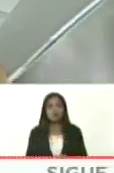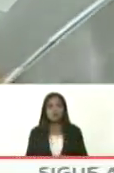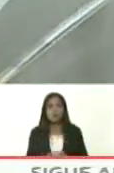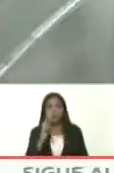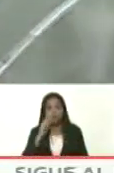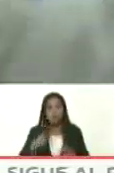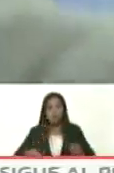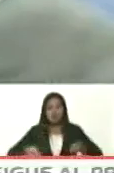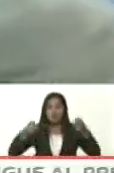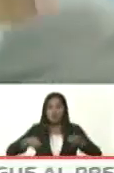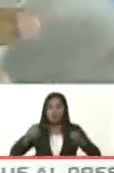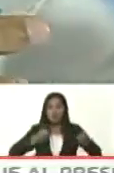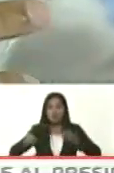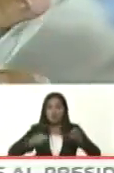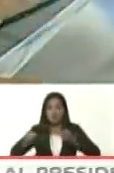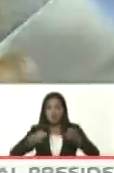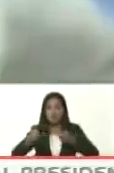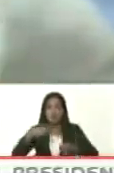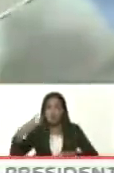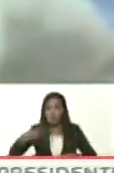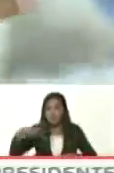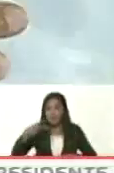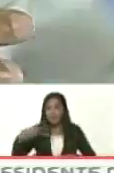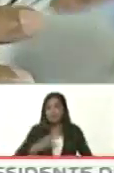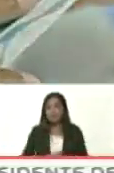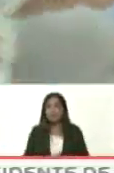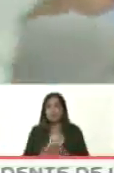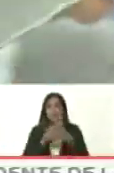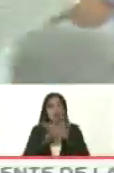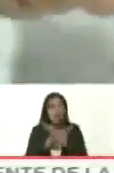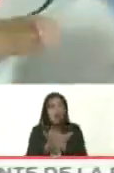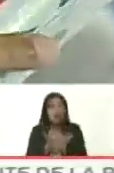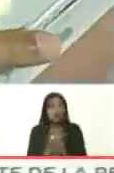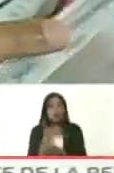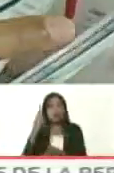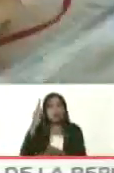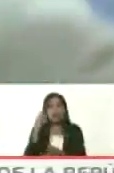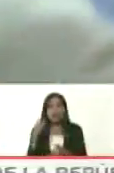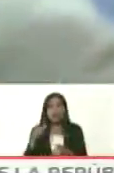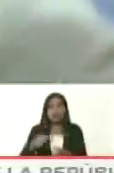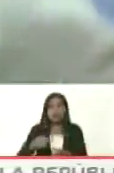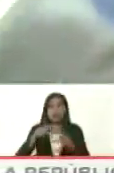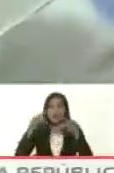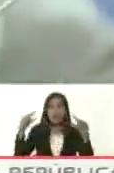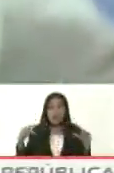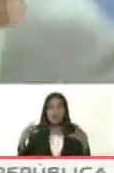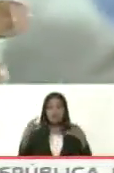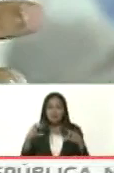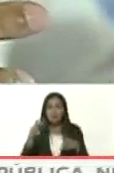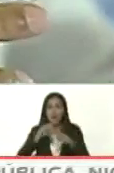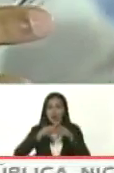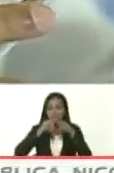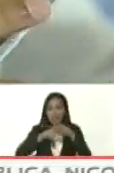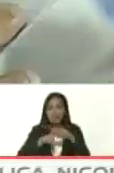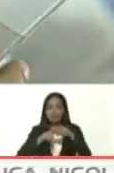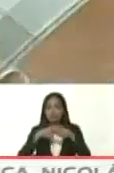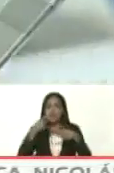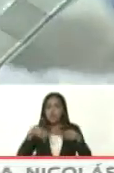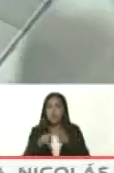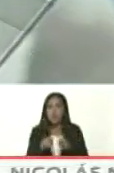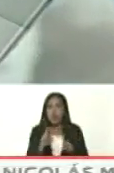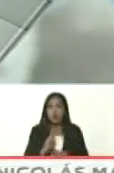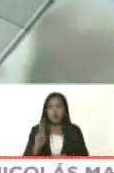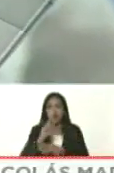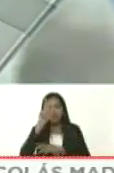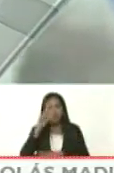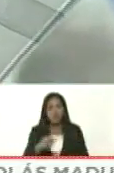el colador de espagueti, juguetes, ganchos de ropa, todo lo que produce. Miren, lo que uno usa todos